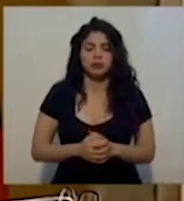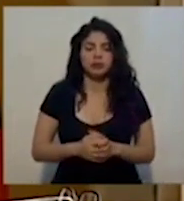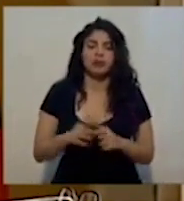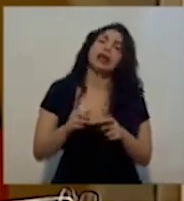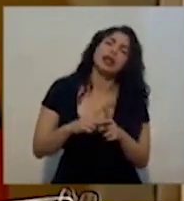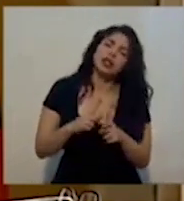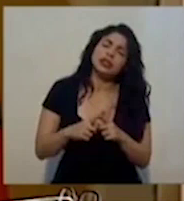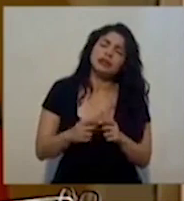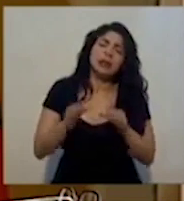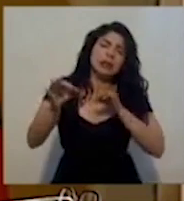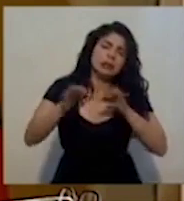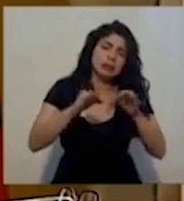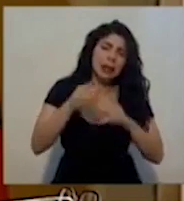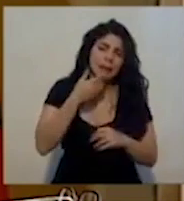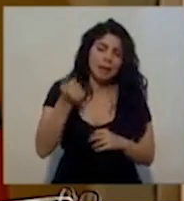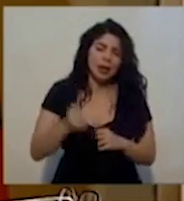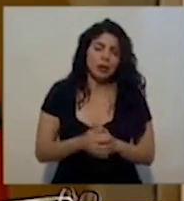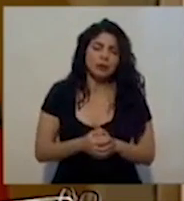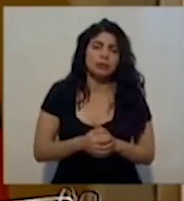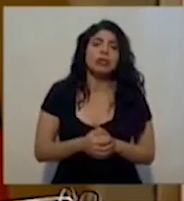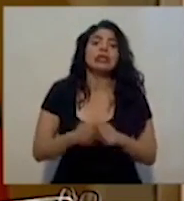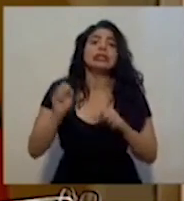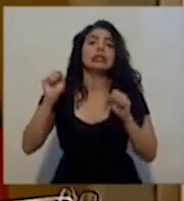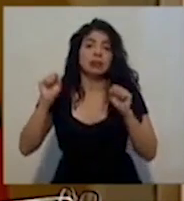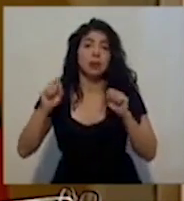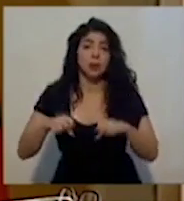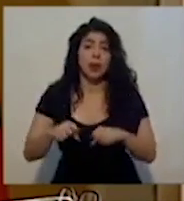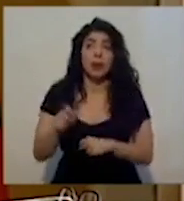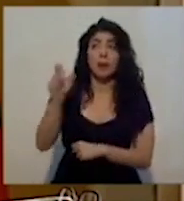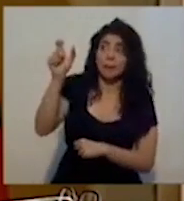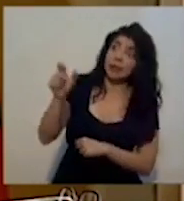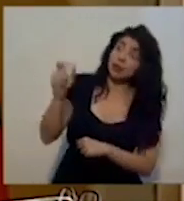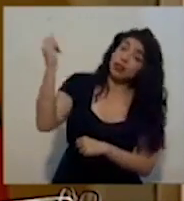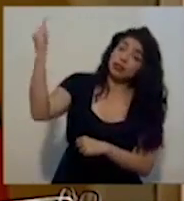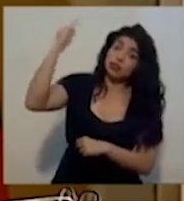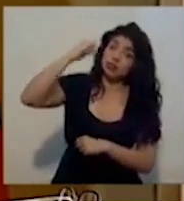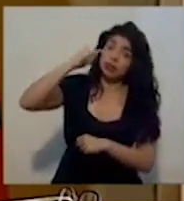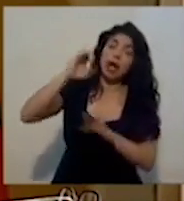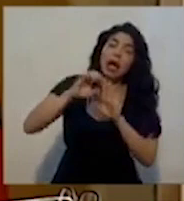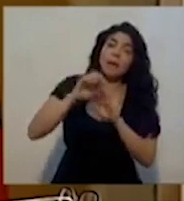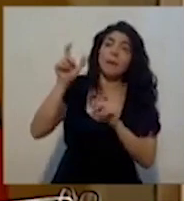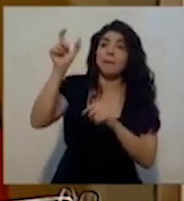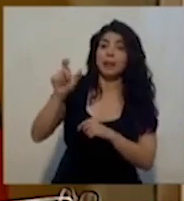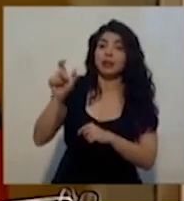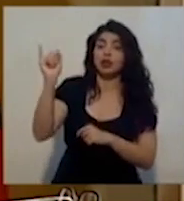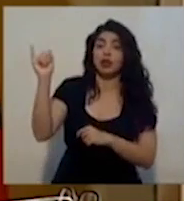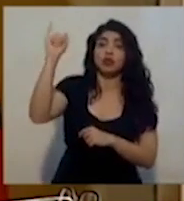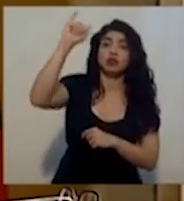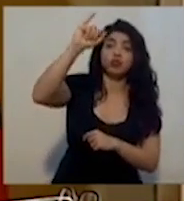entonces para explicar un poco mejor es factible que las personas vengan haciendo una escala o